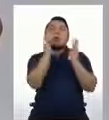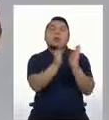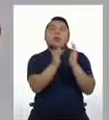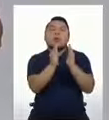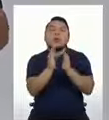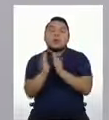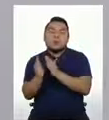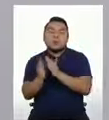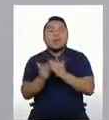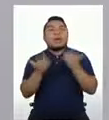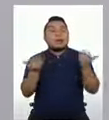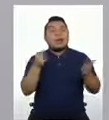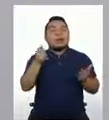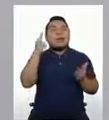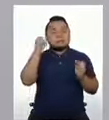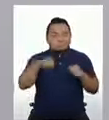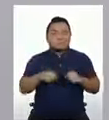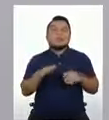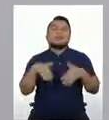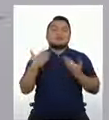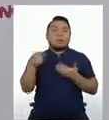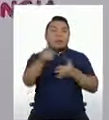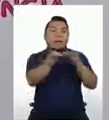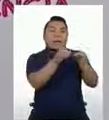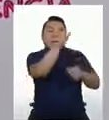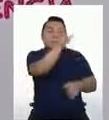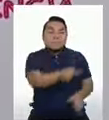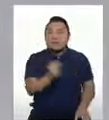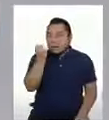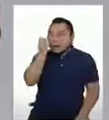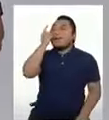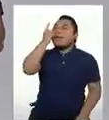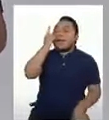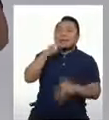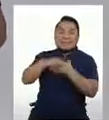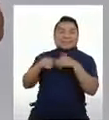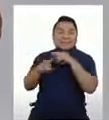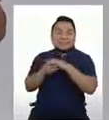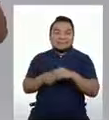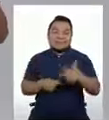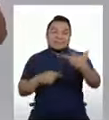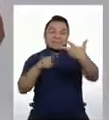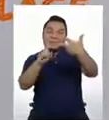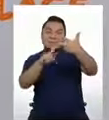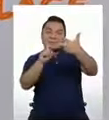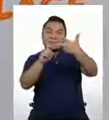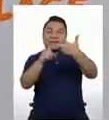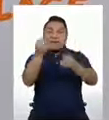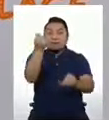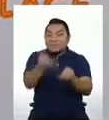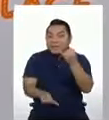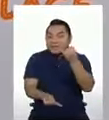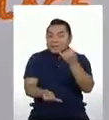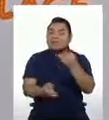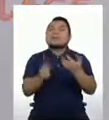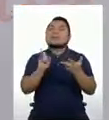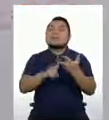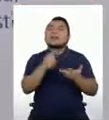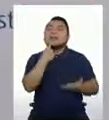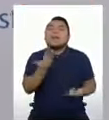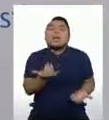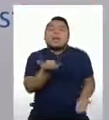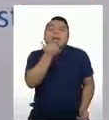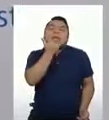Esto nos permitirá ayudar a nuestro público a entender la secuencia. Por último, en el desenlace lograremos dar a conocer